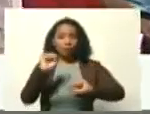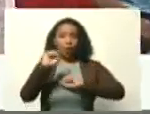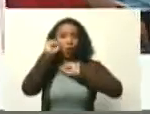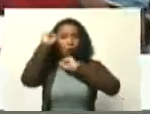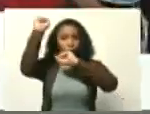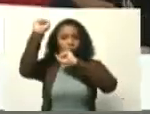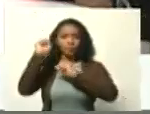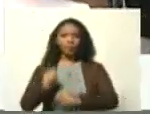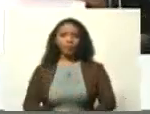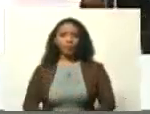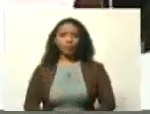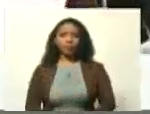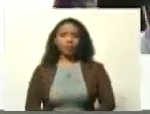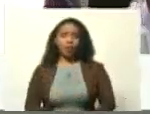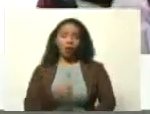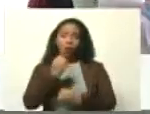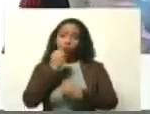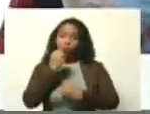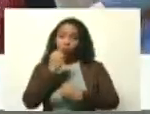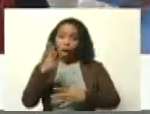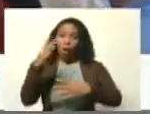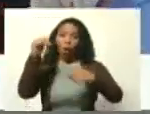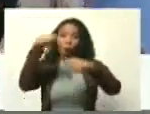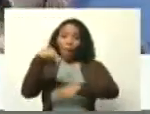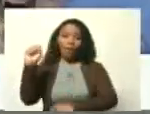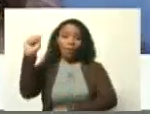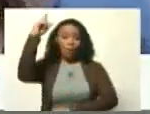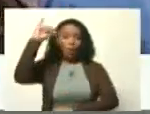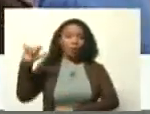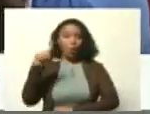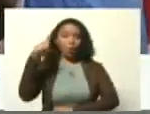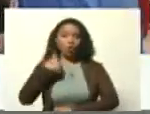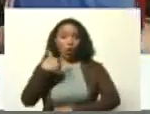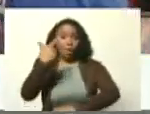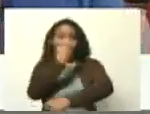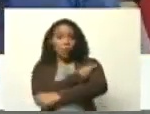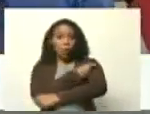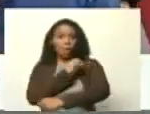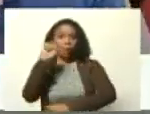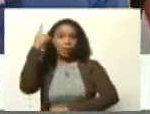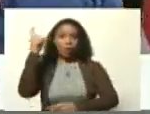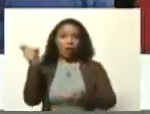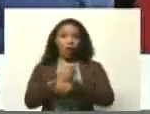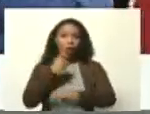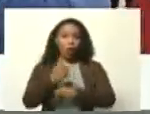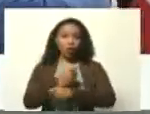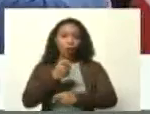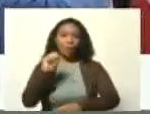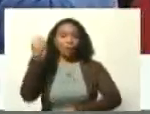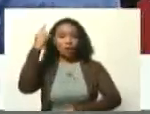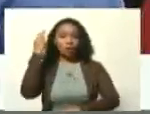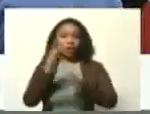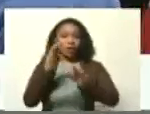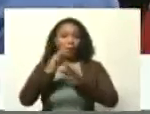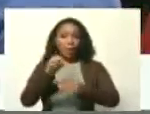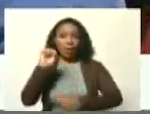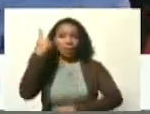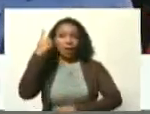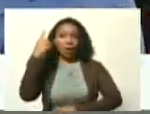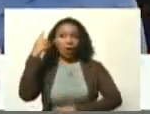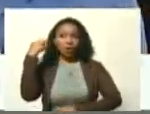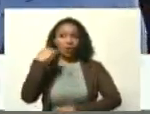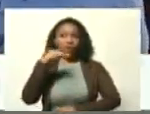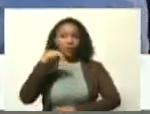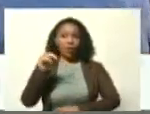heroicidad. Bueno, hoy primero de julio me vacuno, primero de agosto, primero de septiembre, primero de octubre, primero de